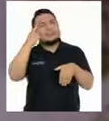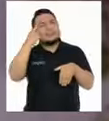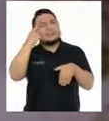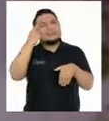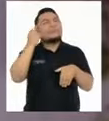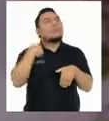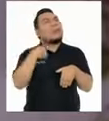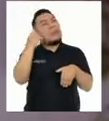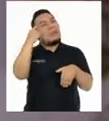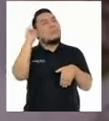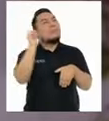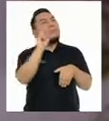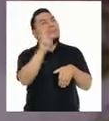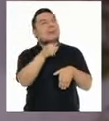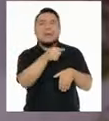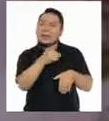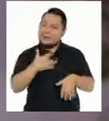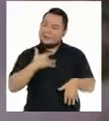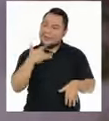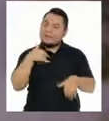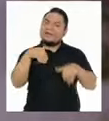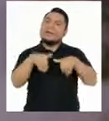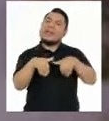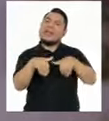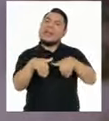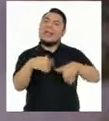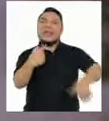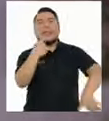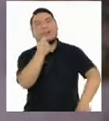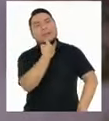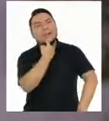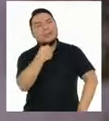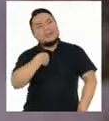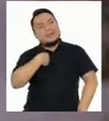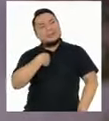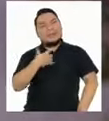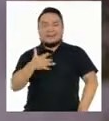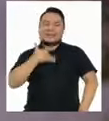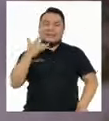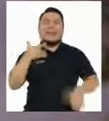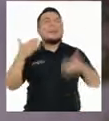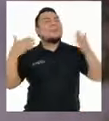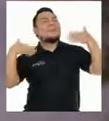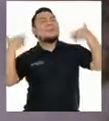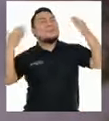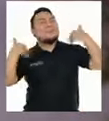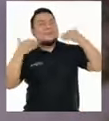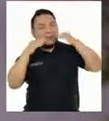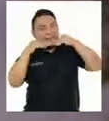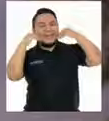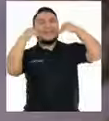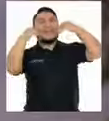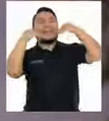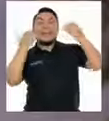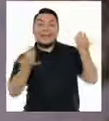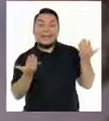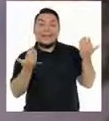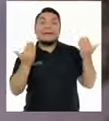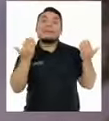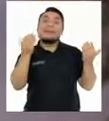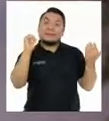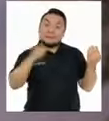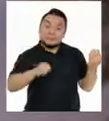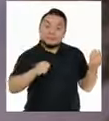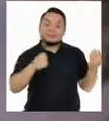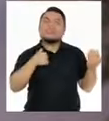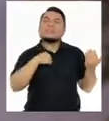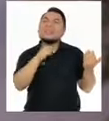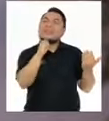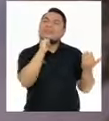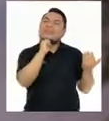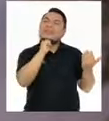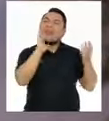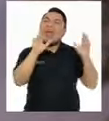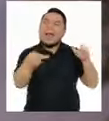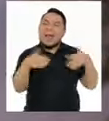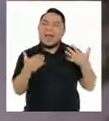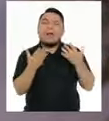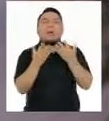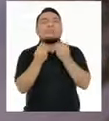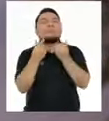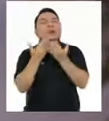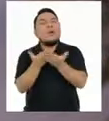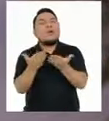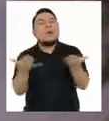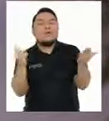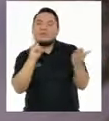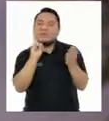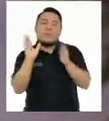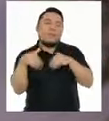a pensar en eso, pero me hace sentir muy contento. Y sé que, aunque todavía... hay otras cosas que